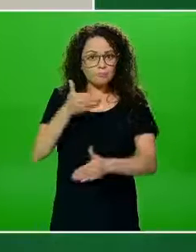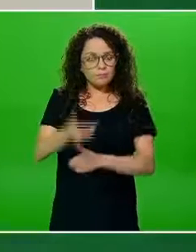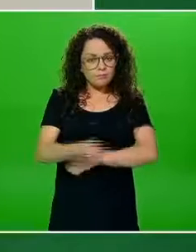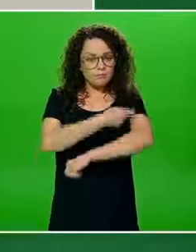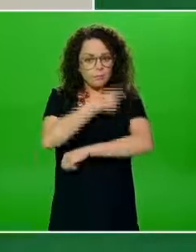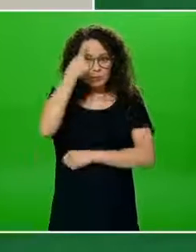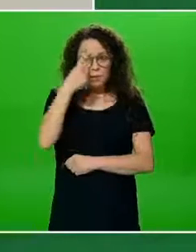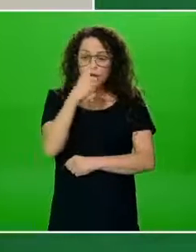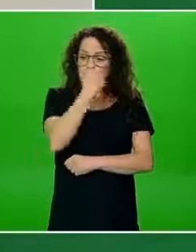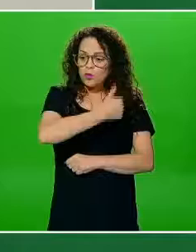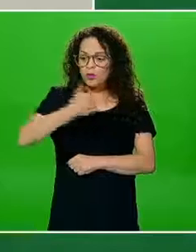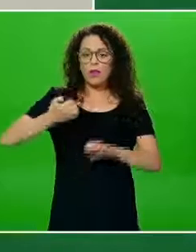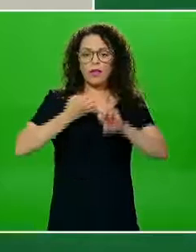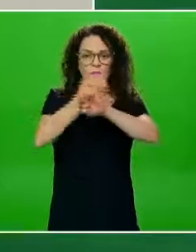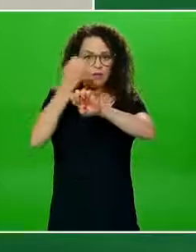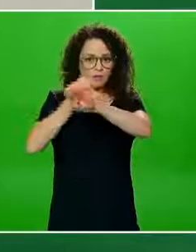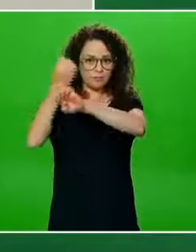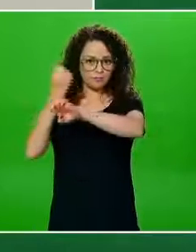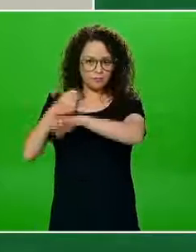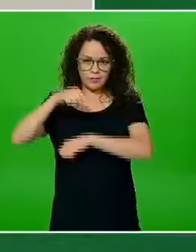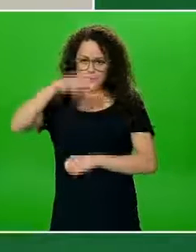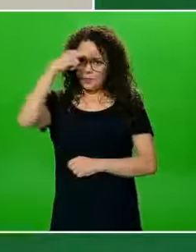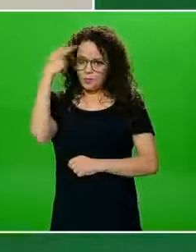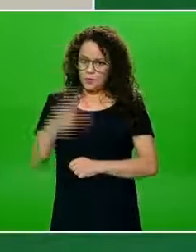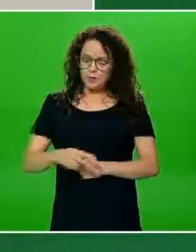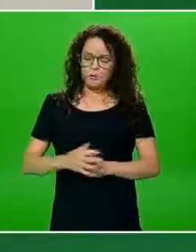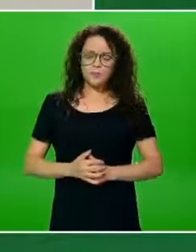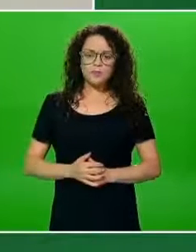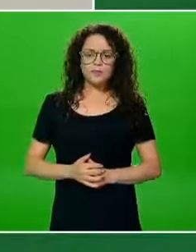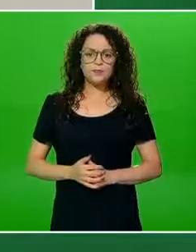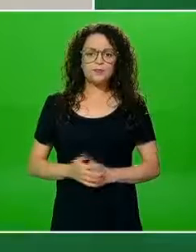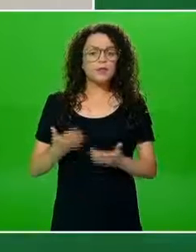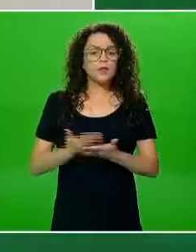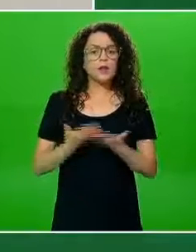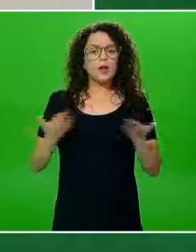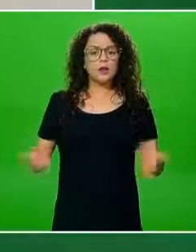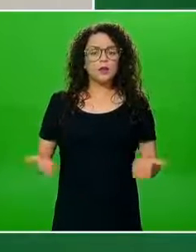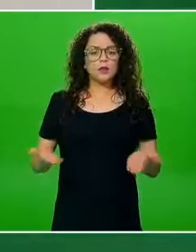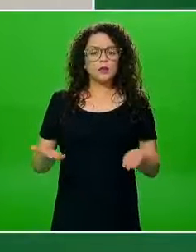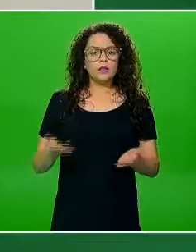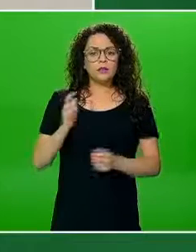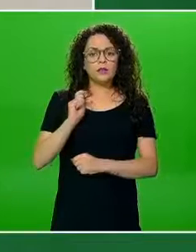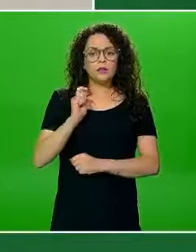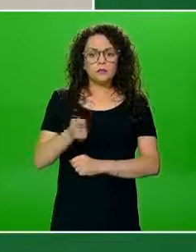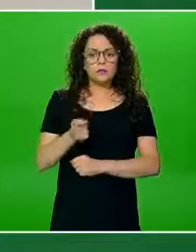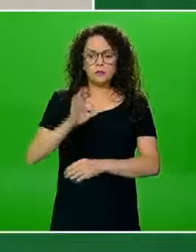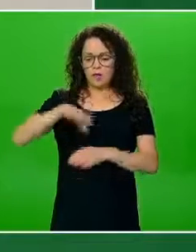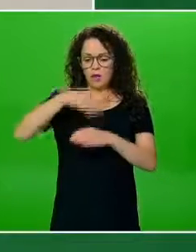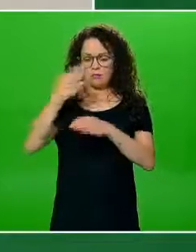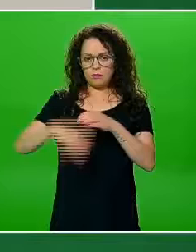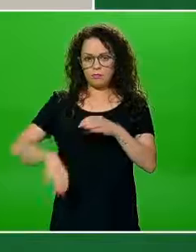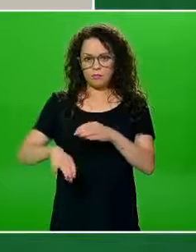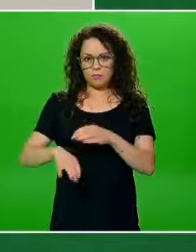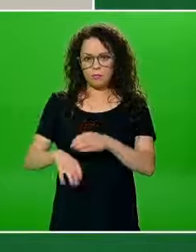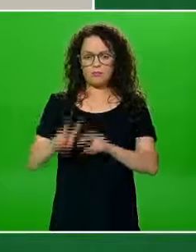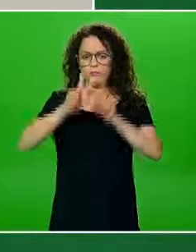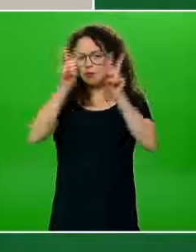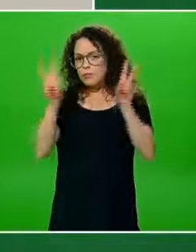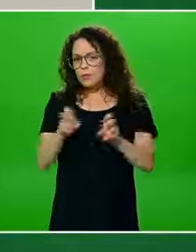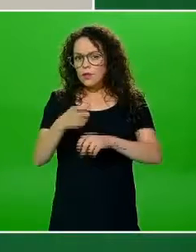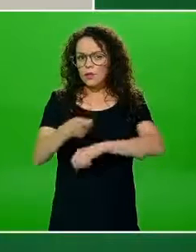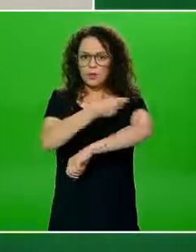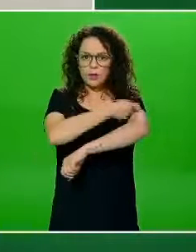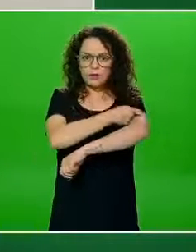de las entidades federativas. Vamos entonces, de hecho, a cerrar este bloque del componente de vacuna